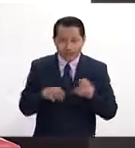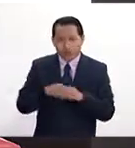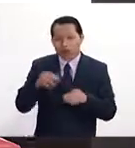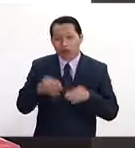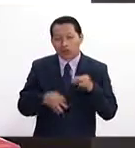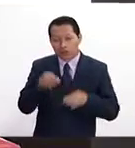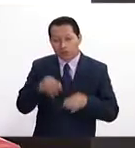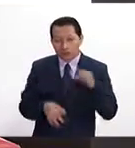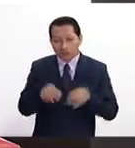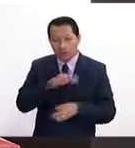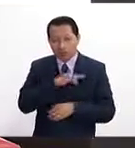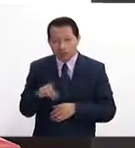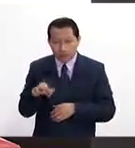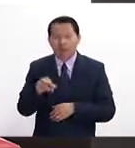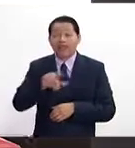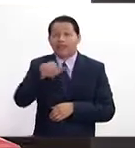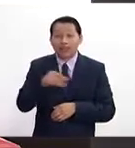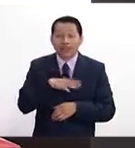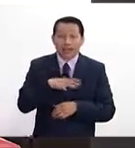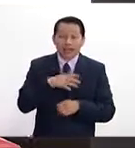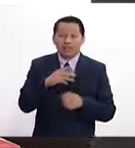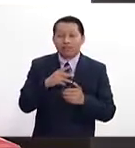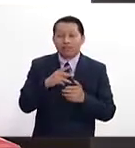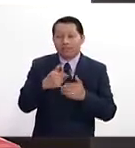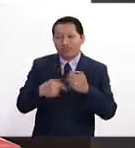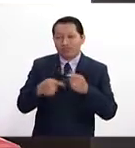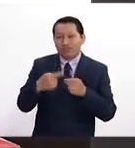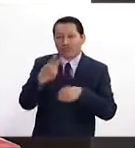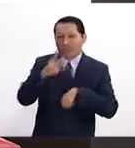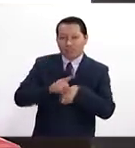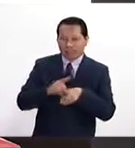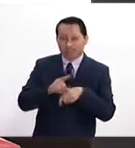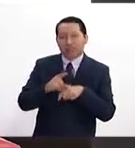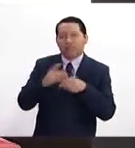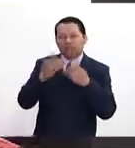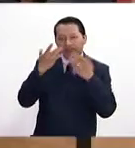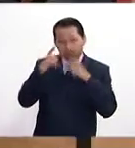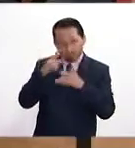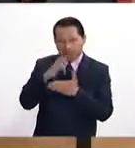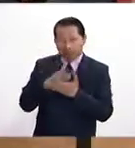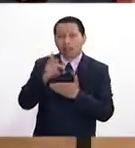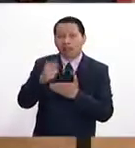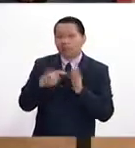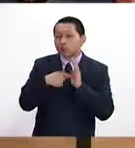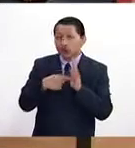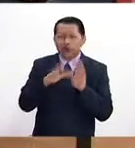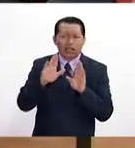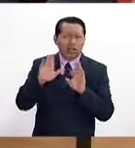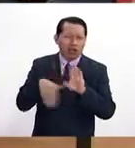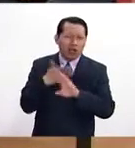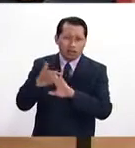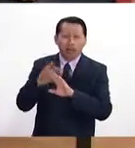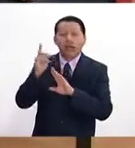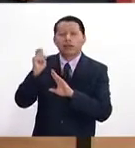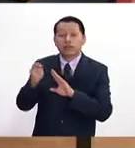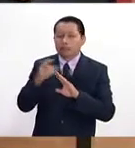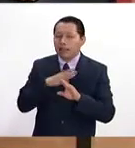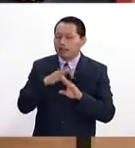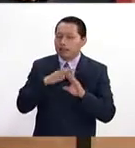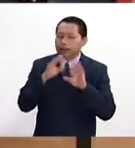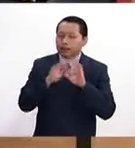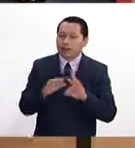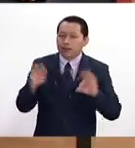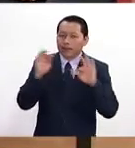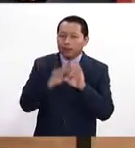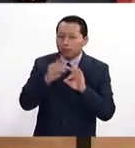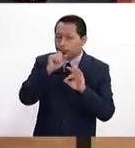que se tuvieron que echar para atrás 2 días después, un día después, mostró que ella también estaba ya en oposición, y es uno de los factores también que